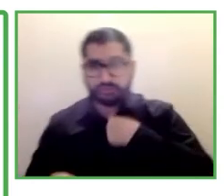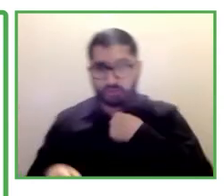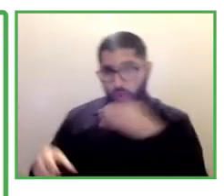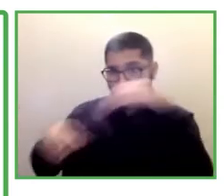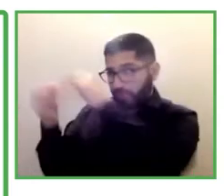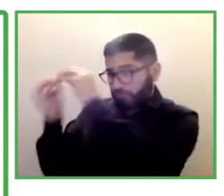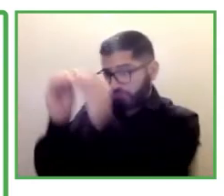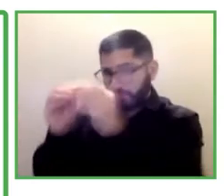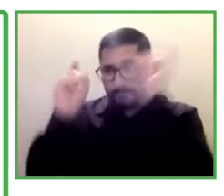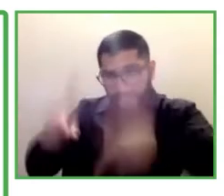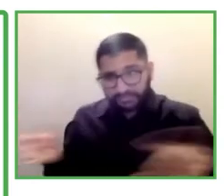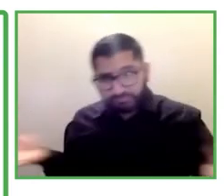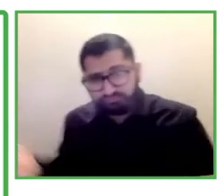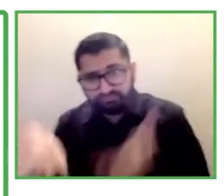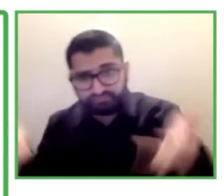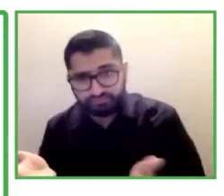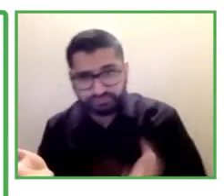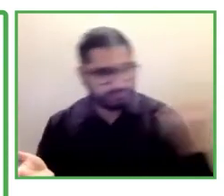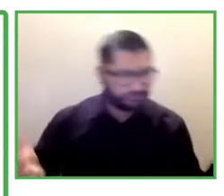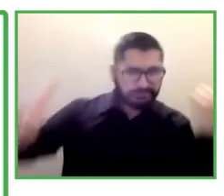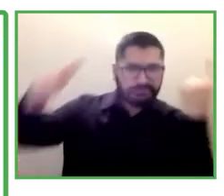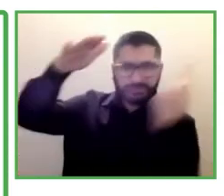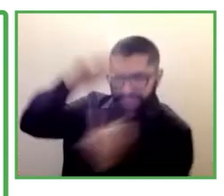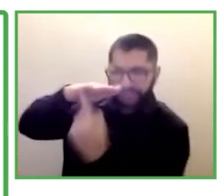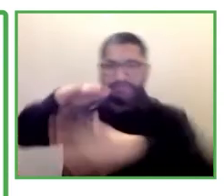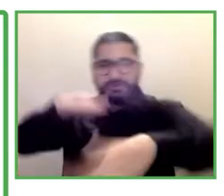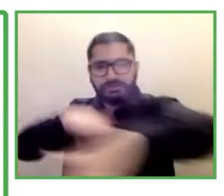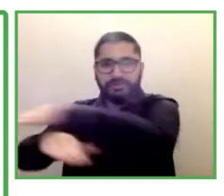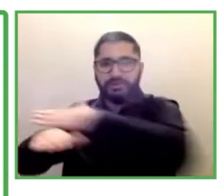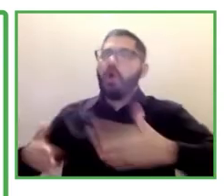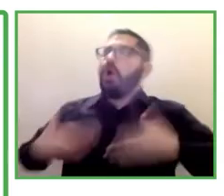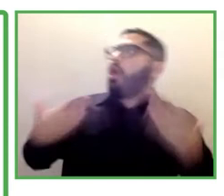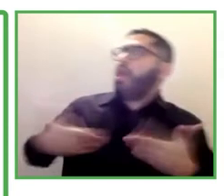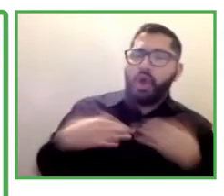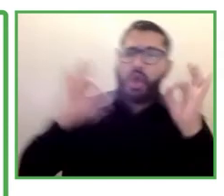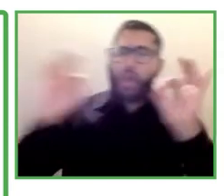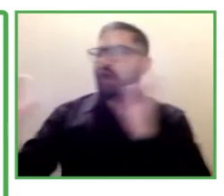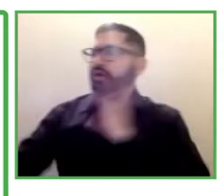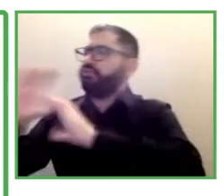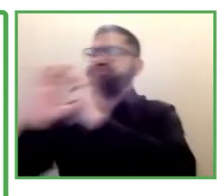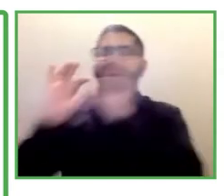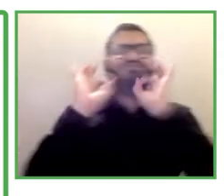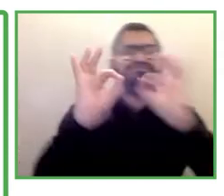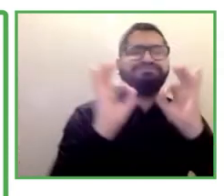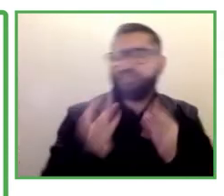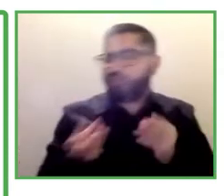Ahora algunas reglas y con esto voy a intentar cerrar